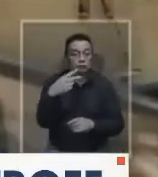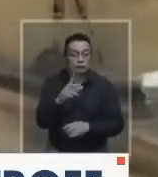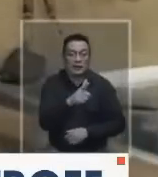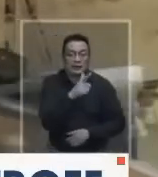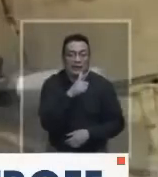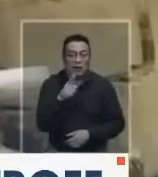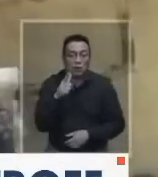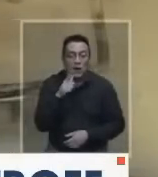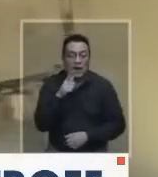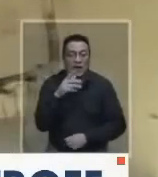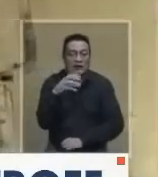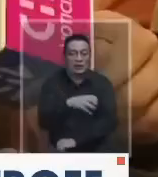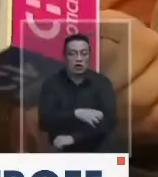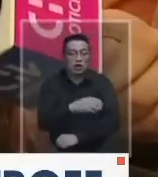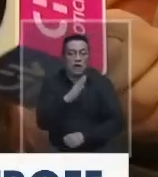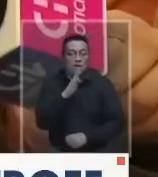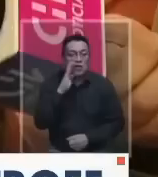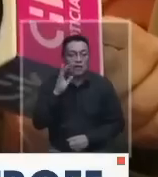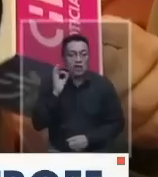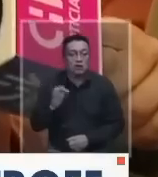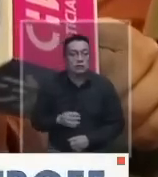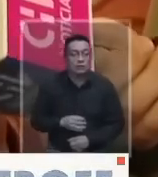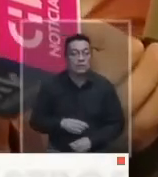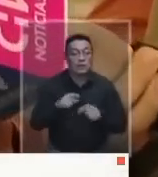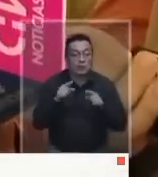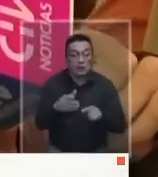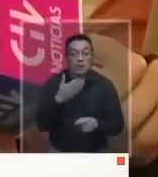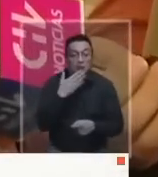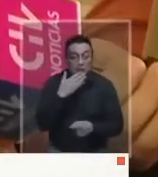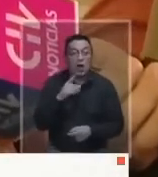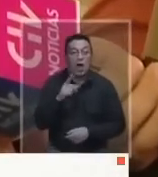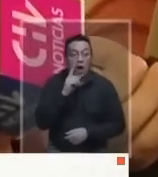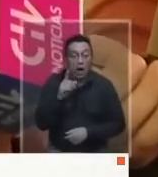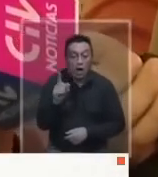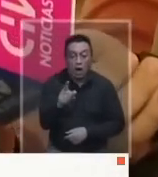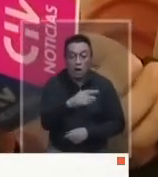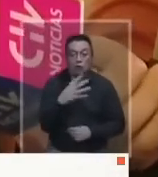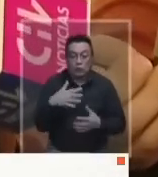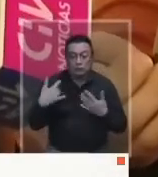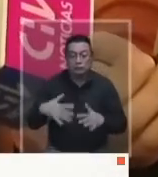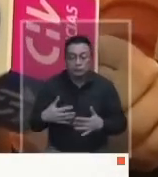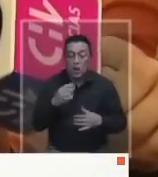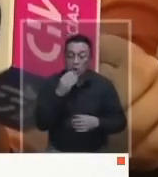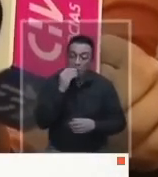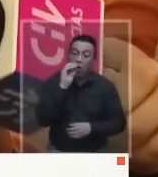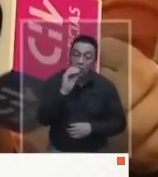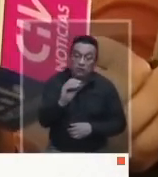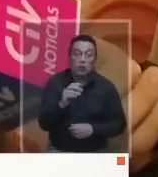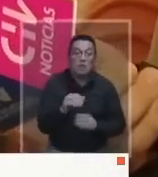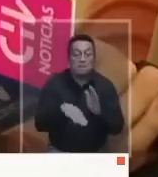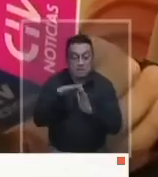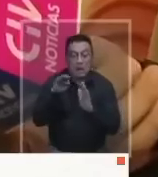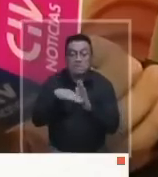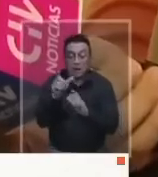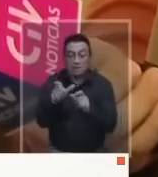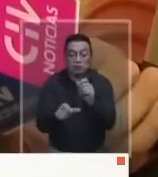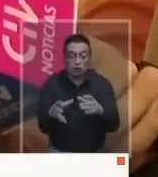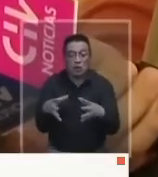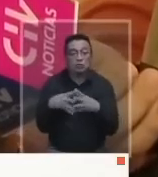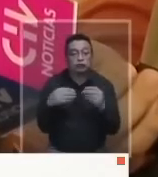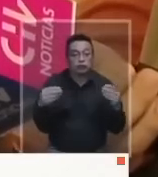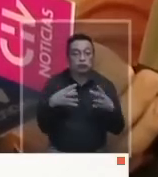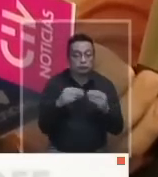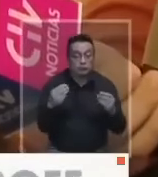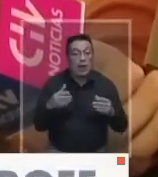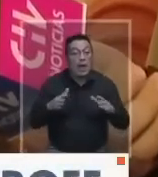Juana en la región del biobío y Tenemos también algo que es necesario puntualizar el mayor número de personas desaparecidas por lo